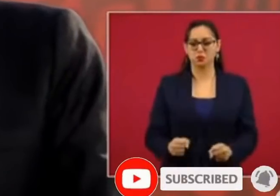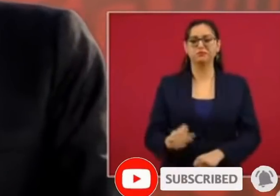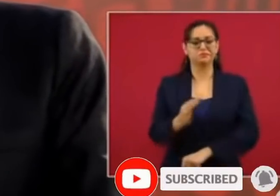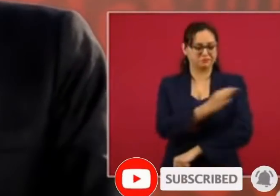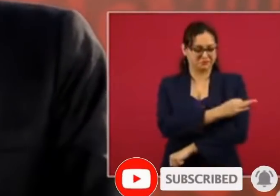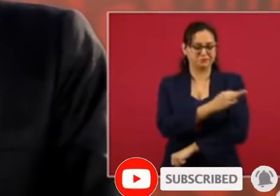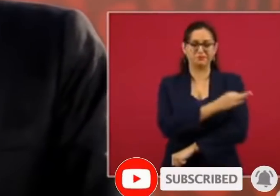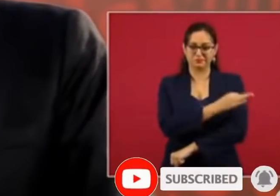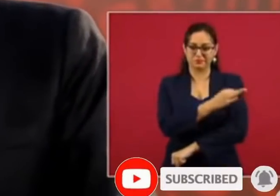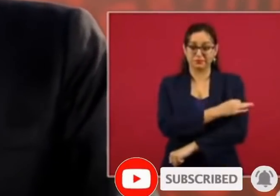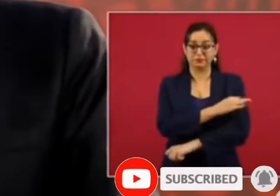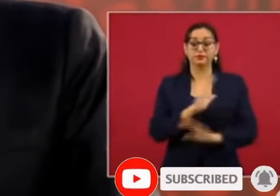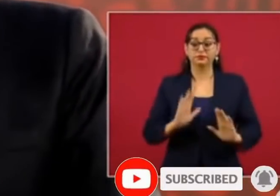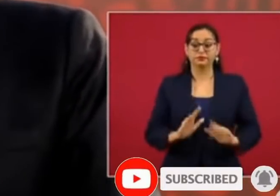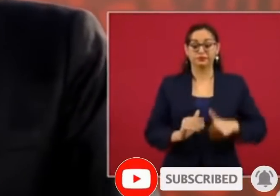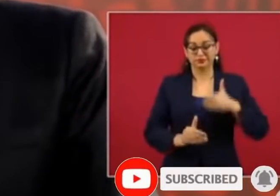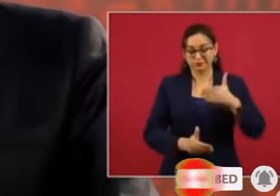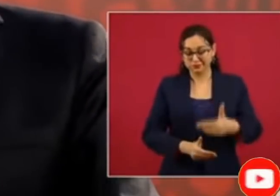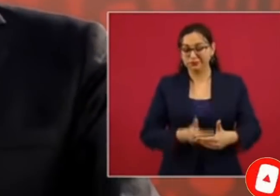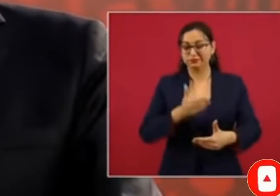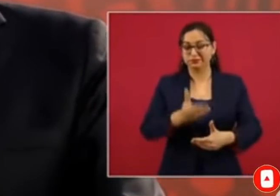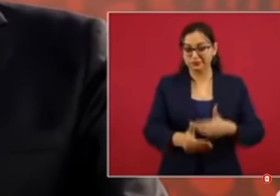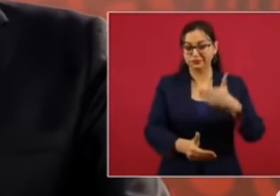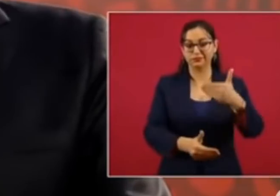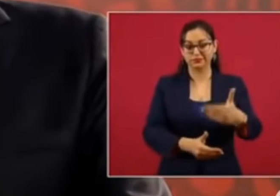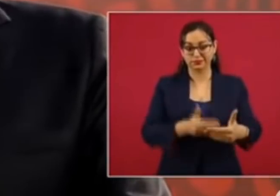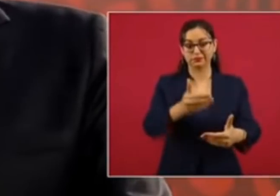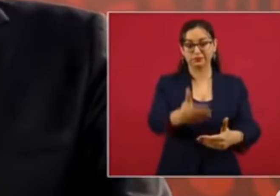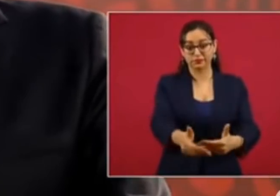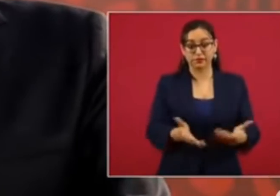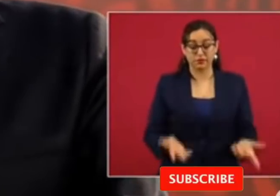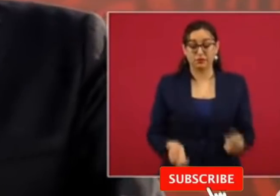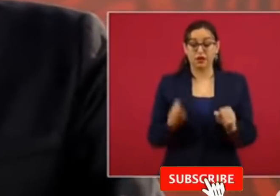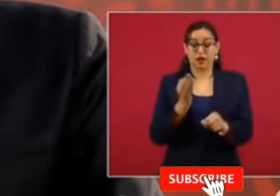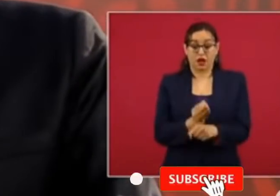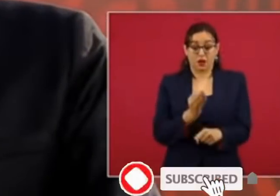vacuna en su momento, y lo que estamos haciendo es